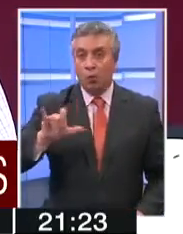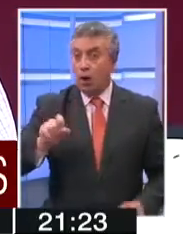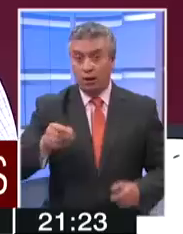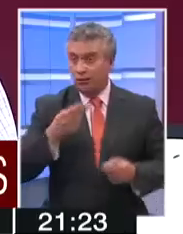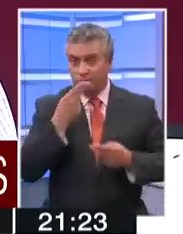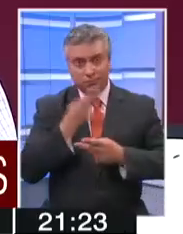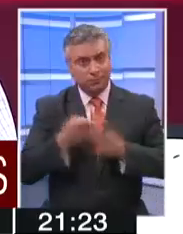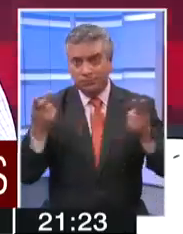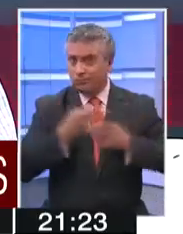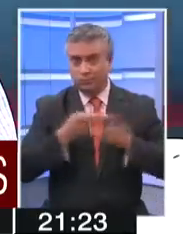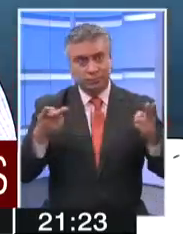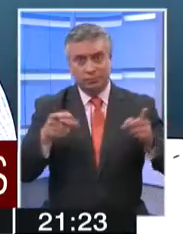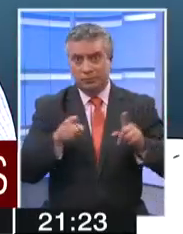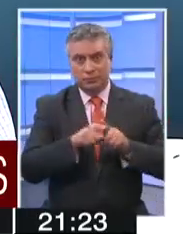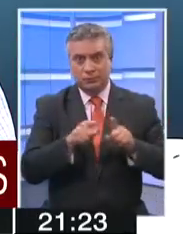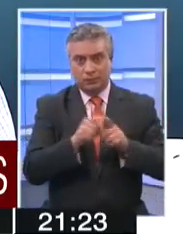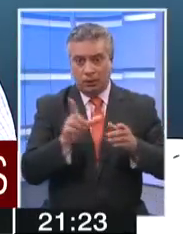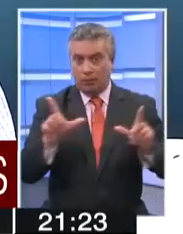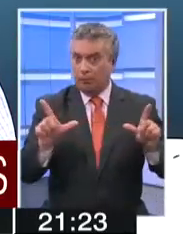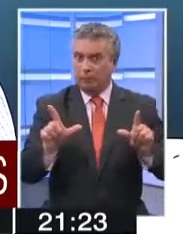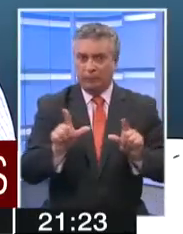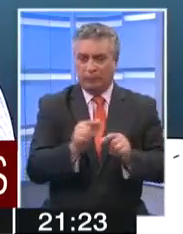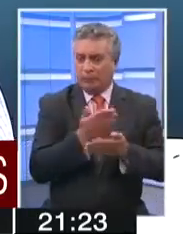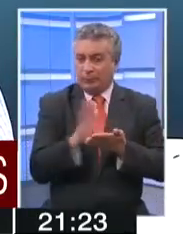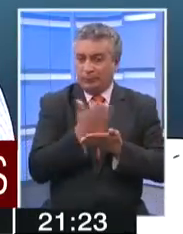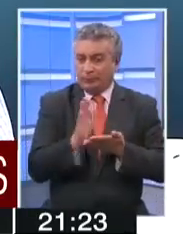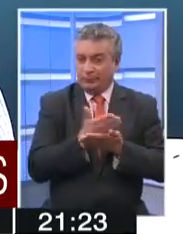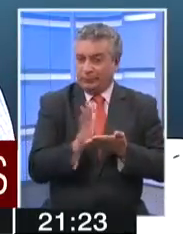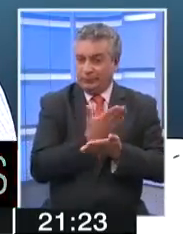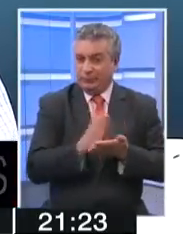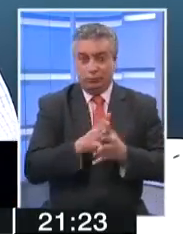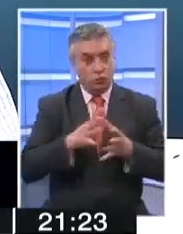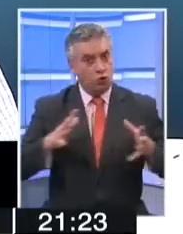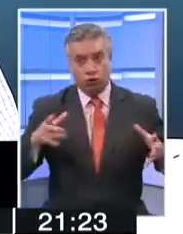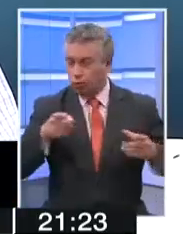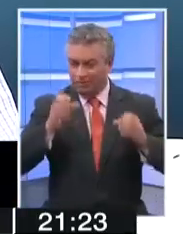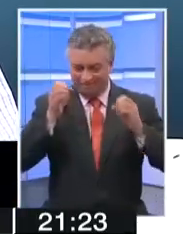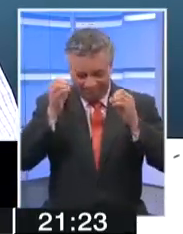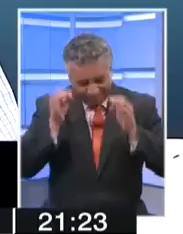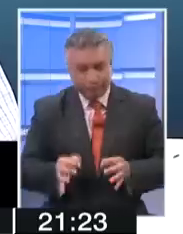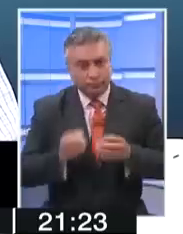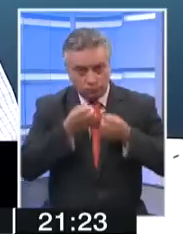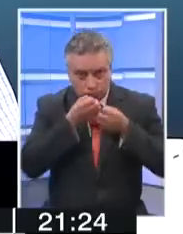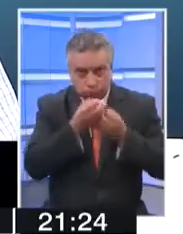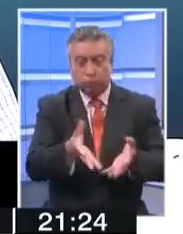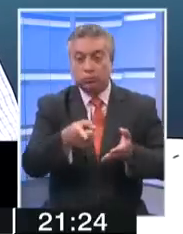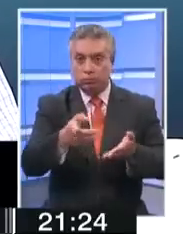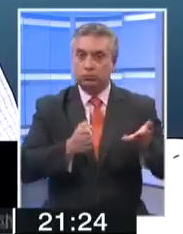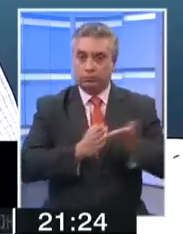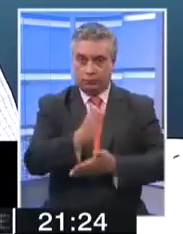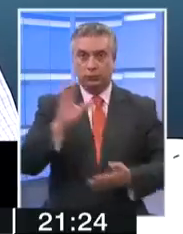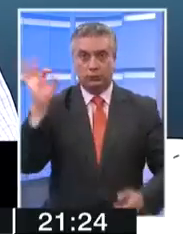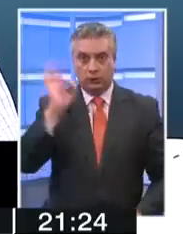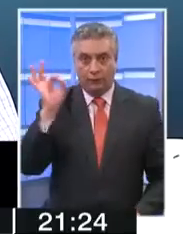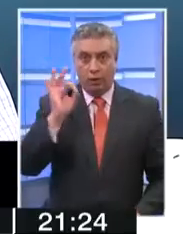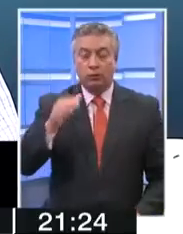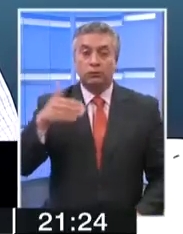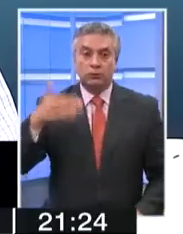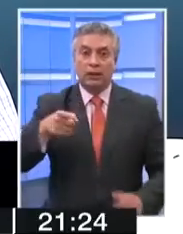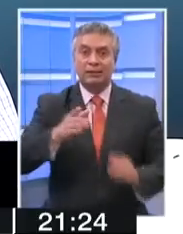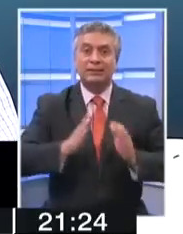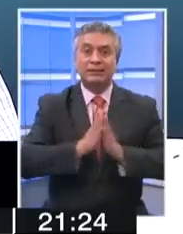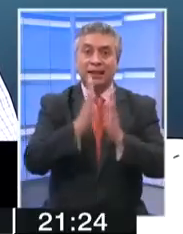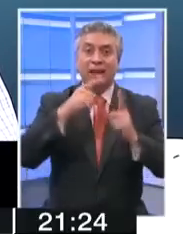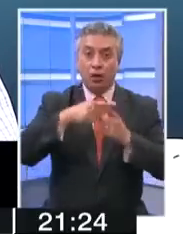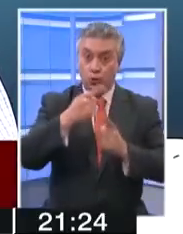50% de lo que está siendo el efecto de este gran incendio, de esta gran catástrofe que partió el sábado. Llevamos una semana nosotros en Santa Cruz con este